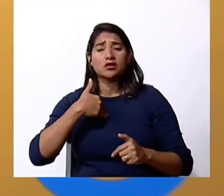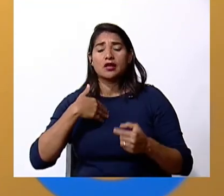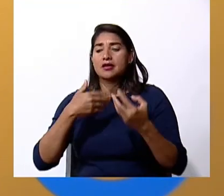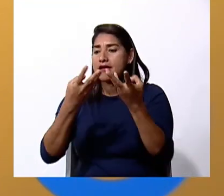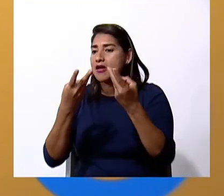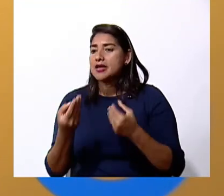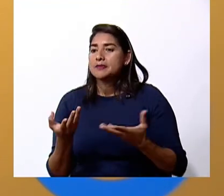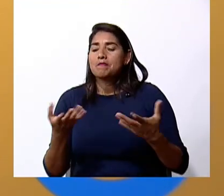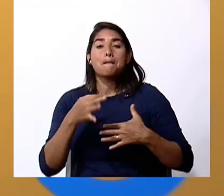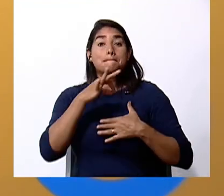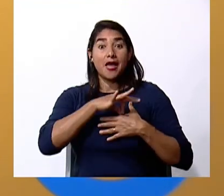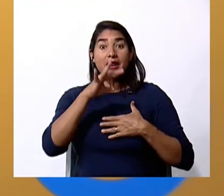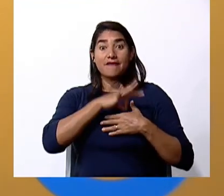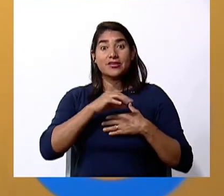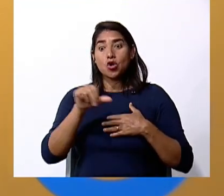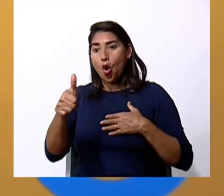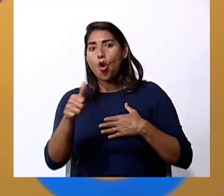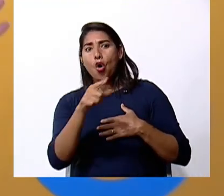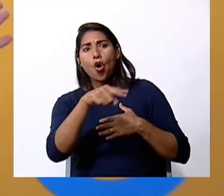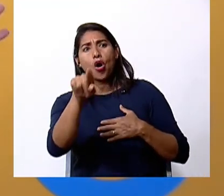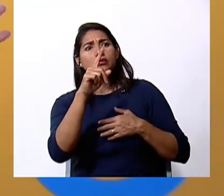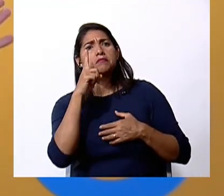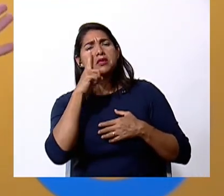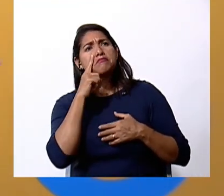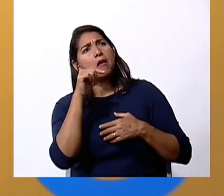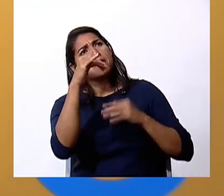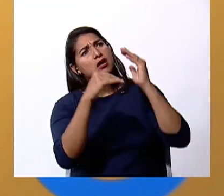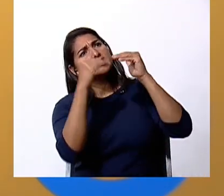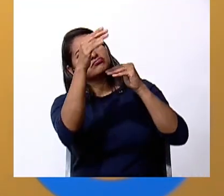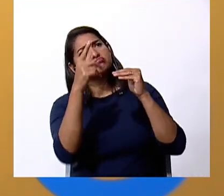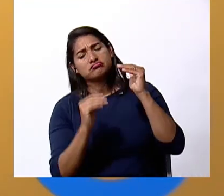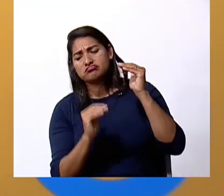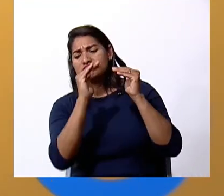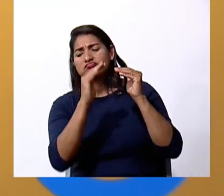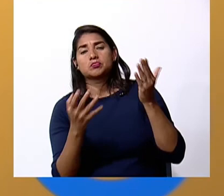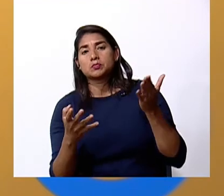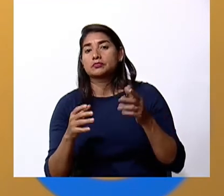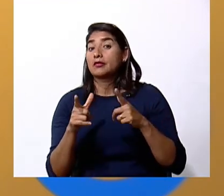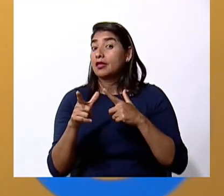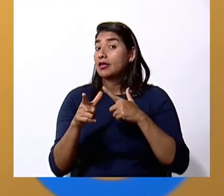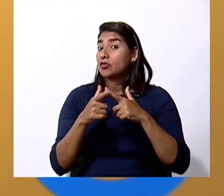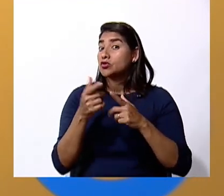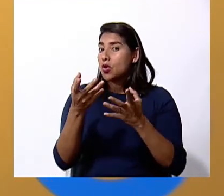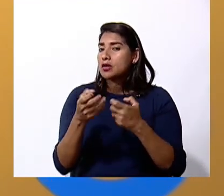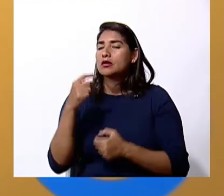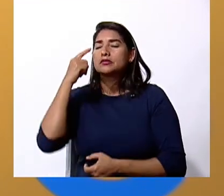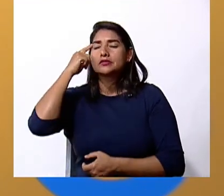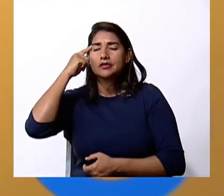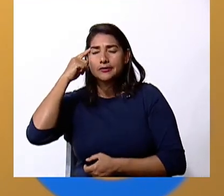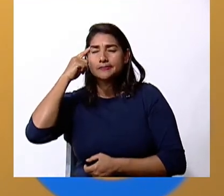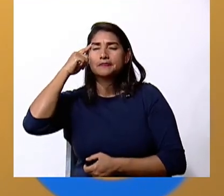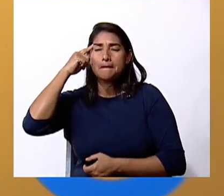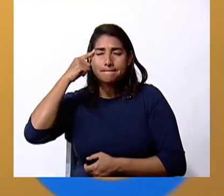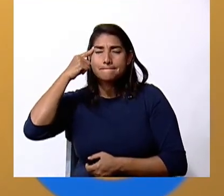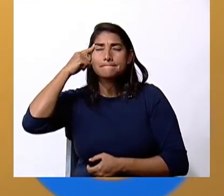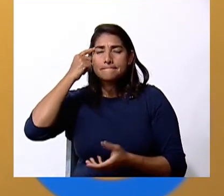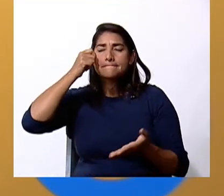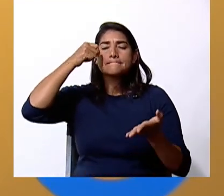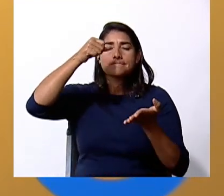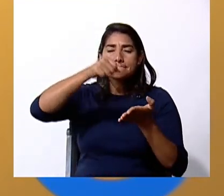tantos beneficios como tenían sus papás, por ejemplo. Entonces quiero que ustedes hagan esa